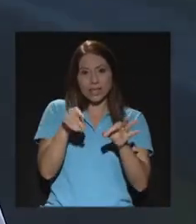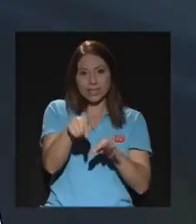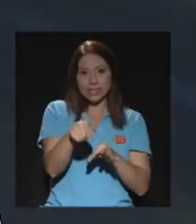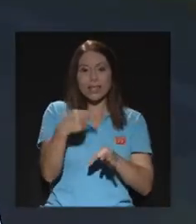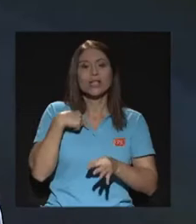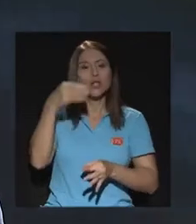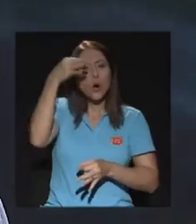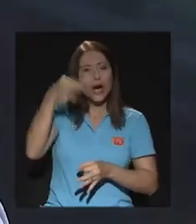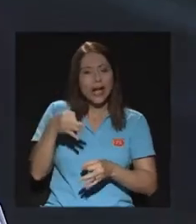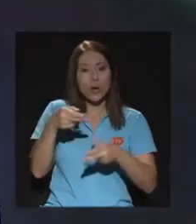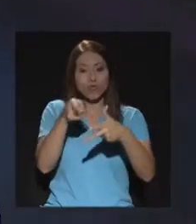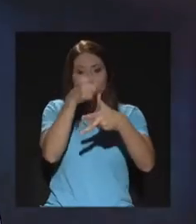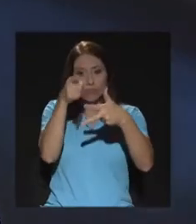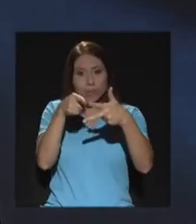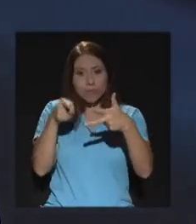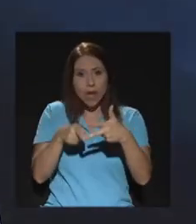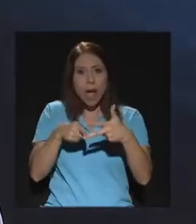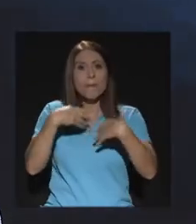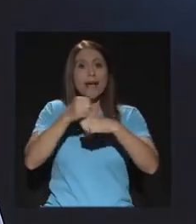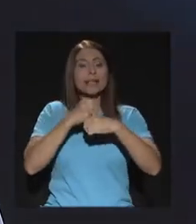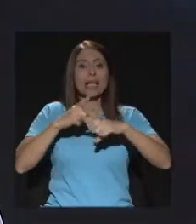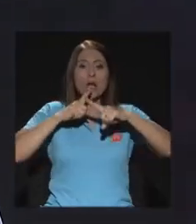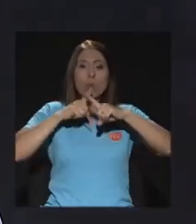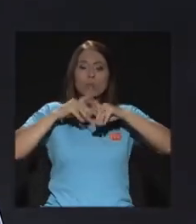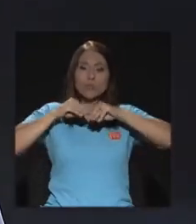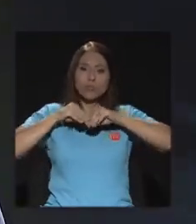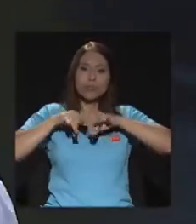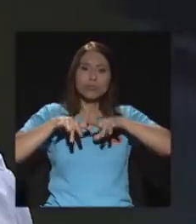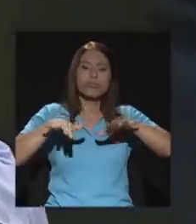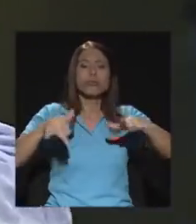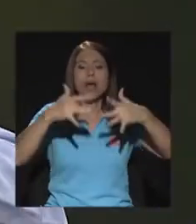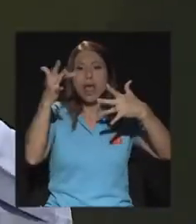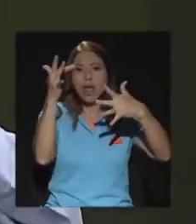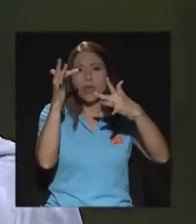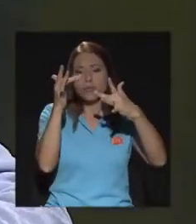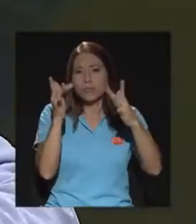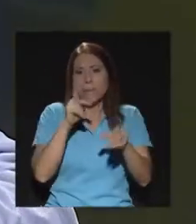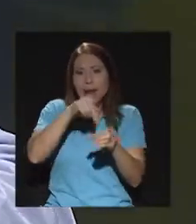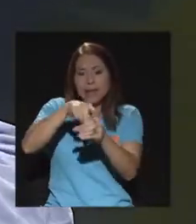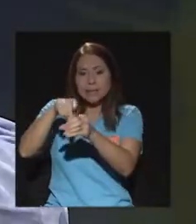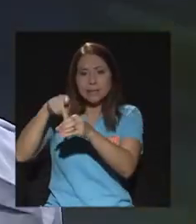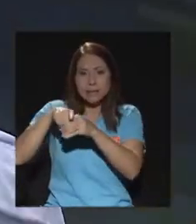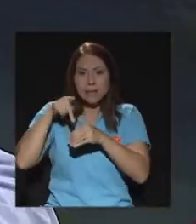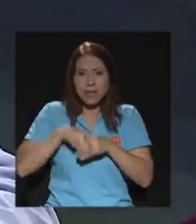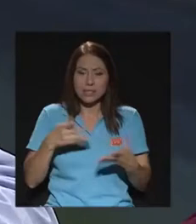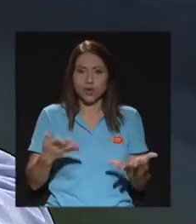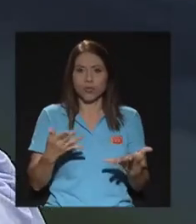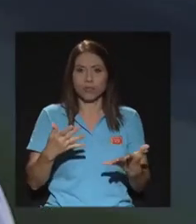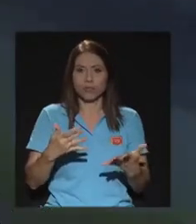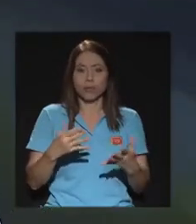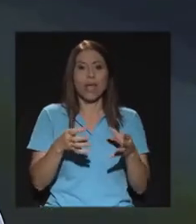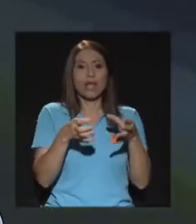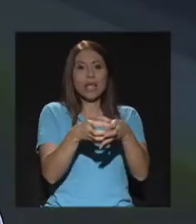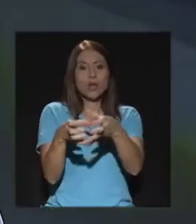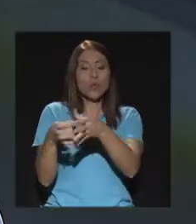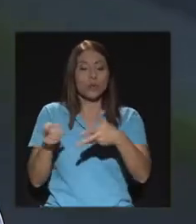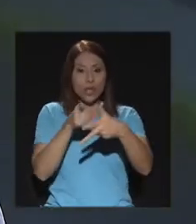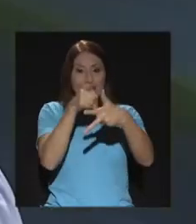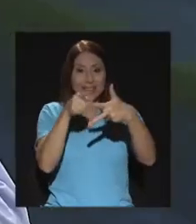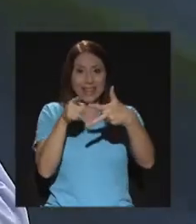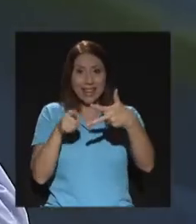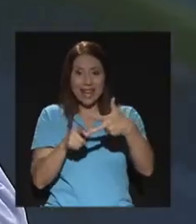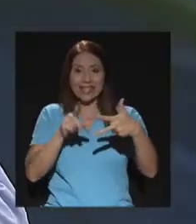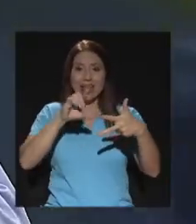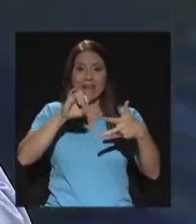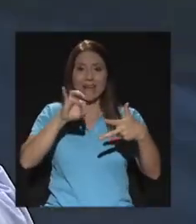fondo va a llevar una multiplicación de participación de sectores. Crea tres figuras y